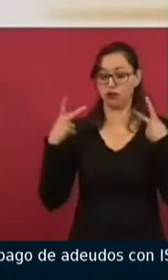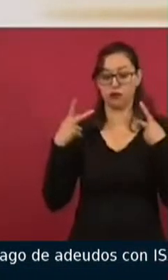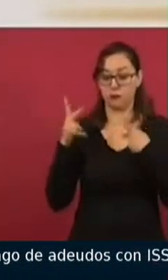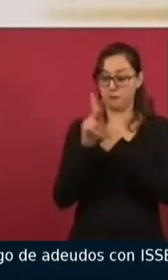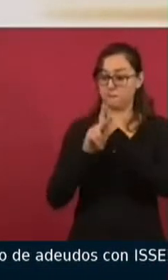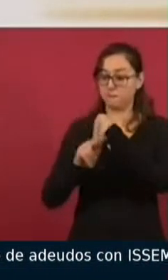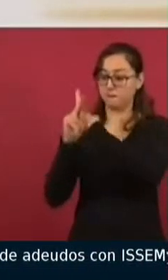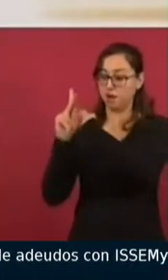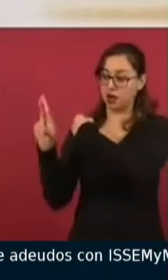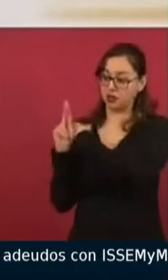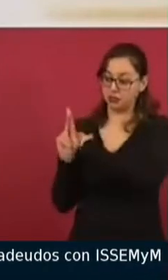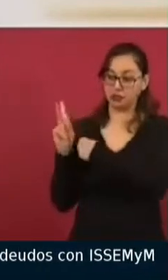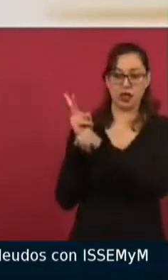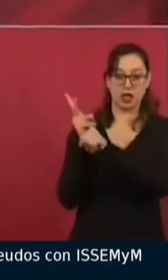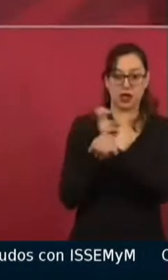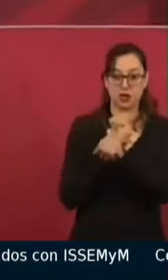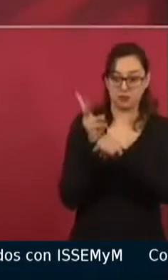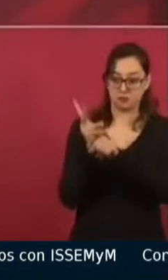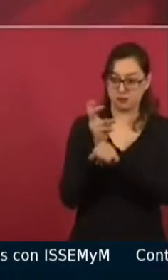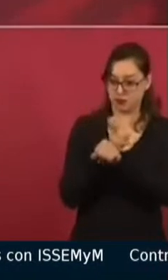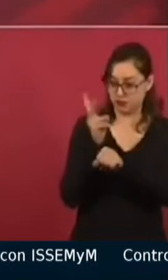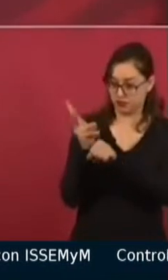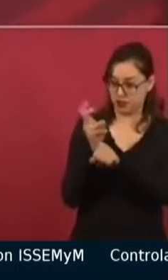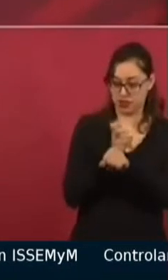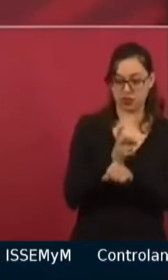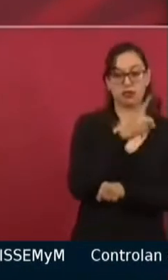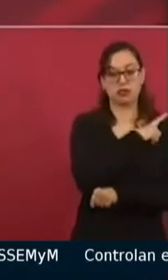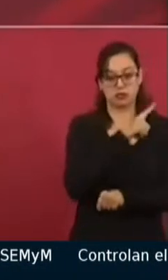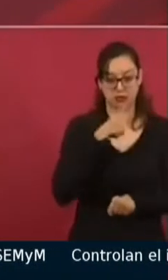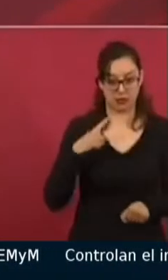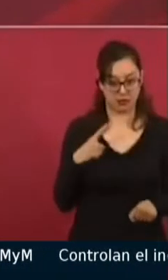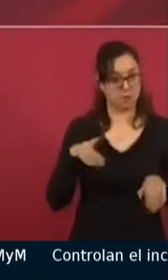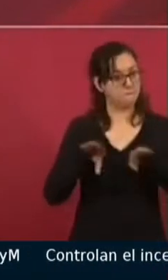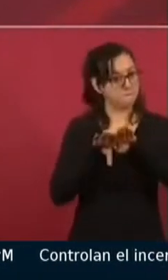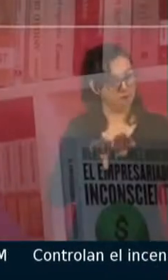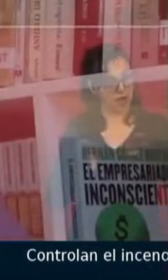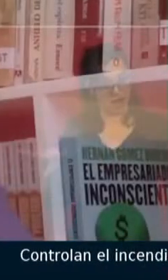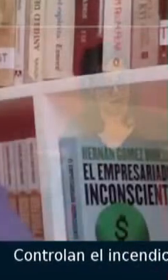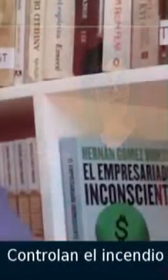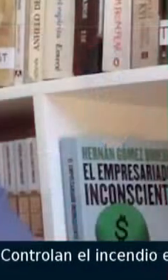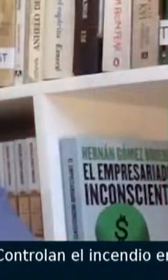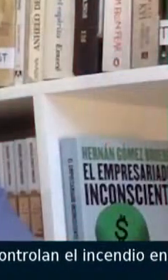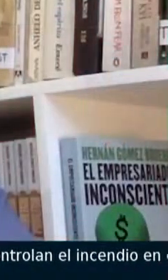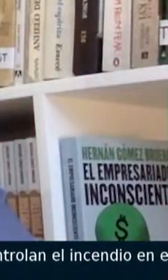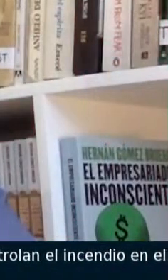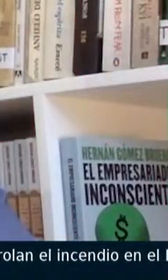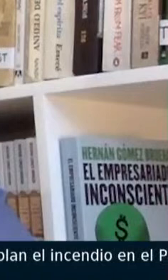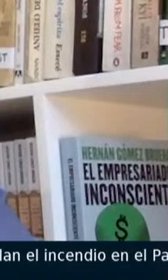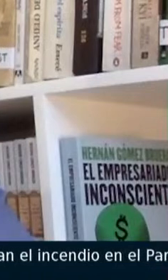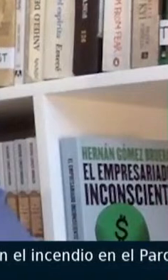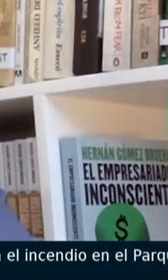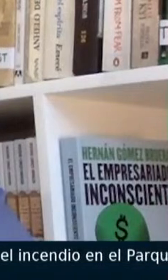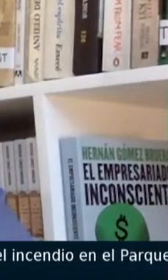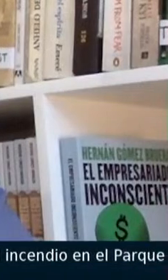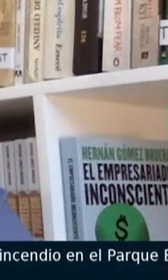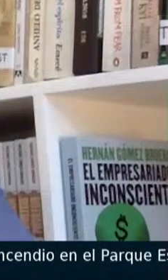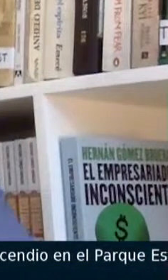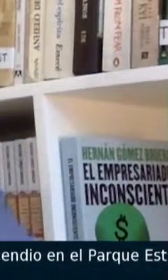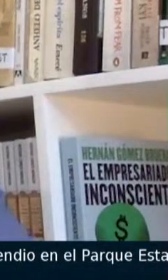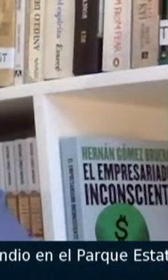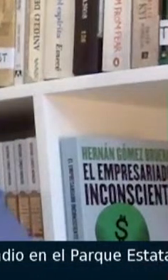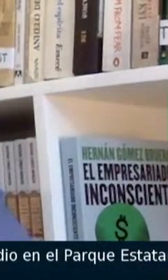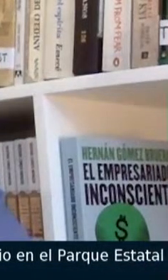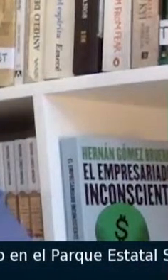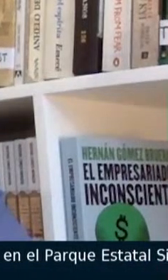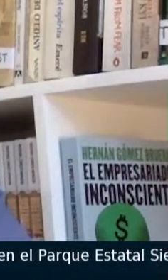partido republicano porque no se vaya a enojar el señor bai de no porque no vaya a ser que su partido pierda en la florida como